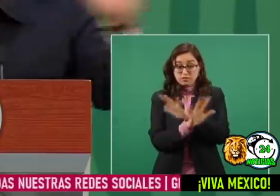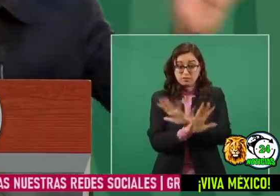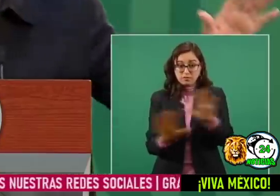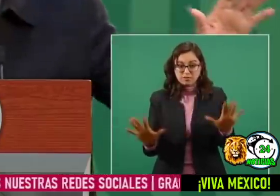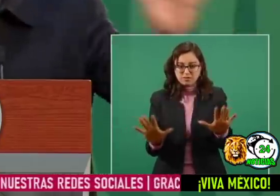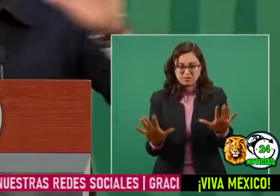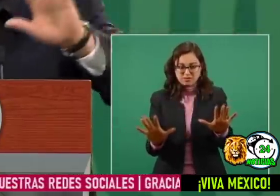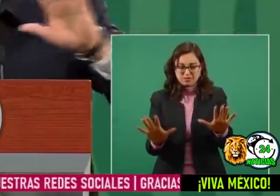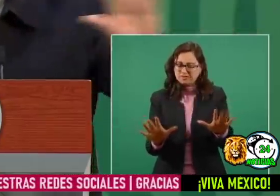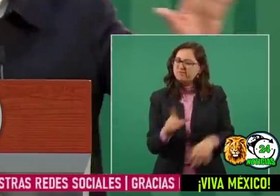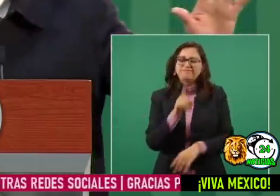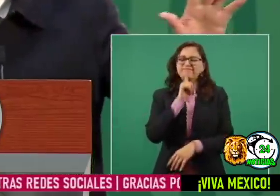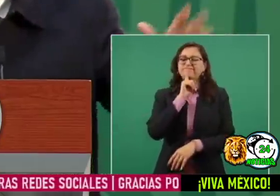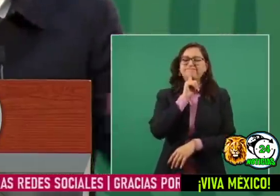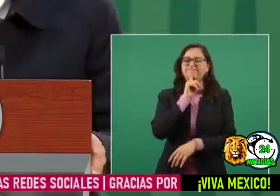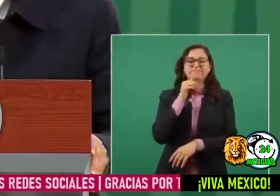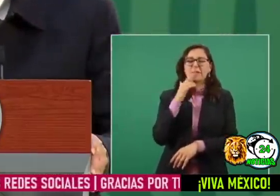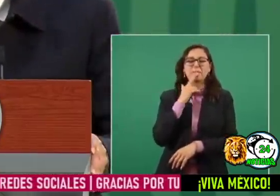No, mejor no.